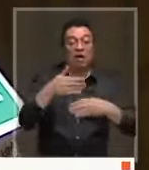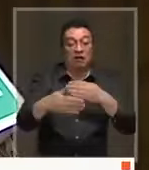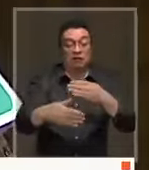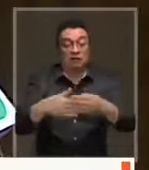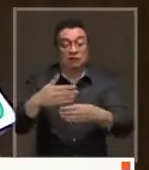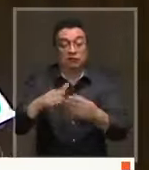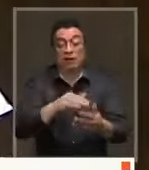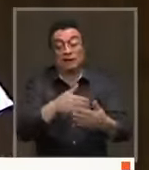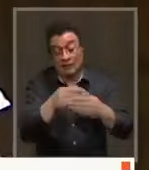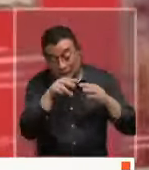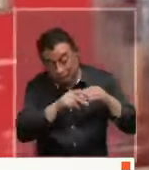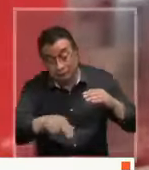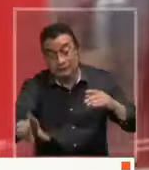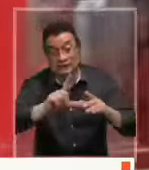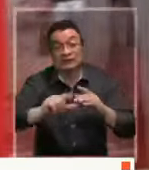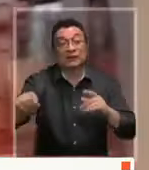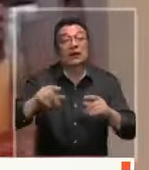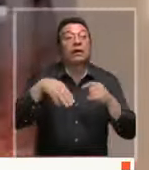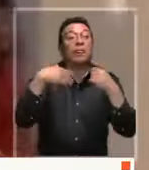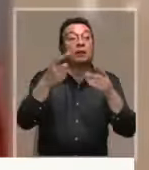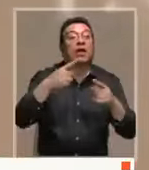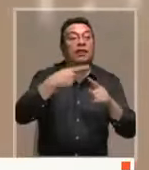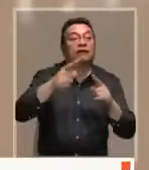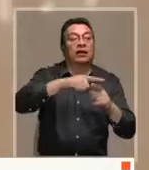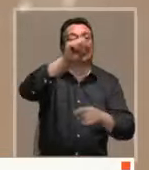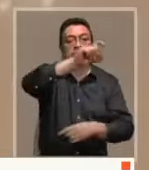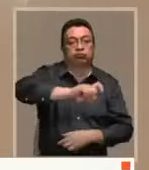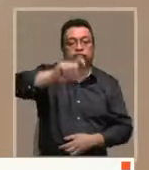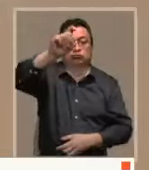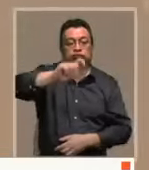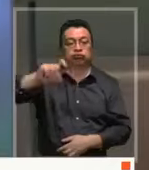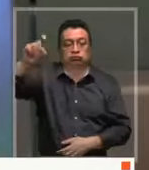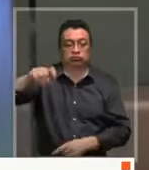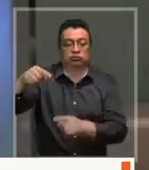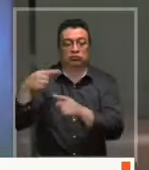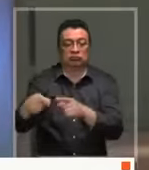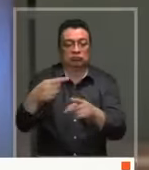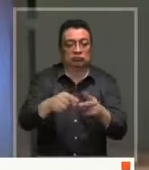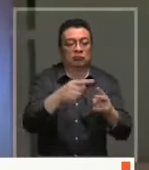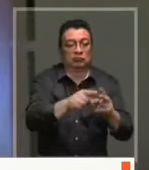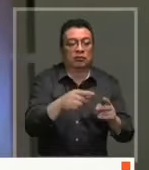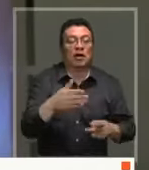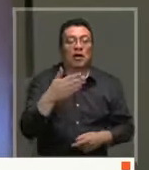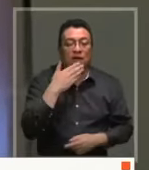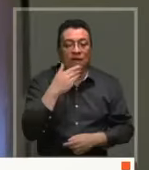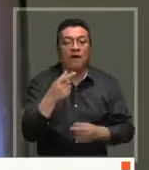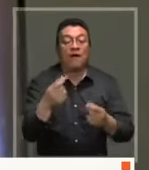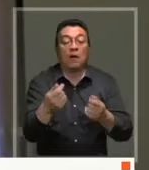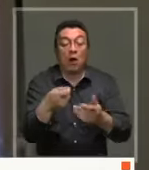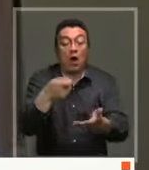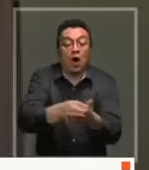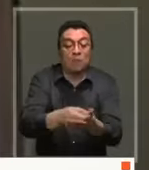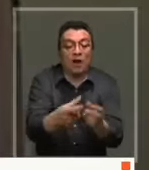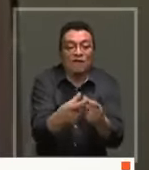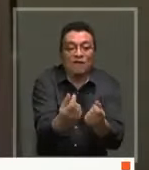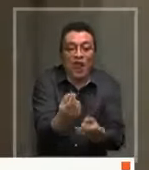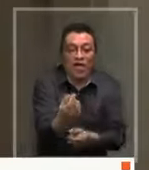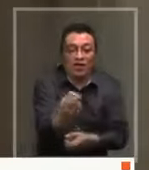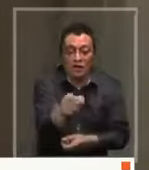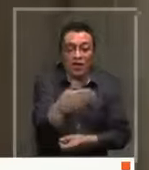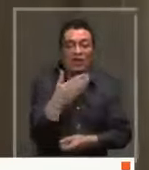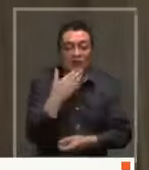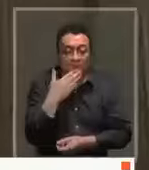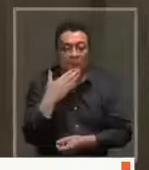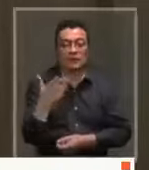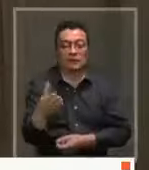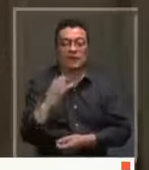salir a la estación, empezaron a hacer diferentes rayados, tanto en los muros, tanto en los las boleterías, tanto en el servicio